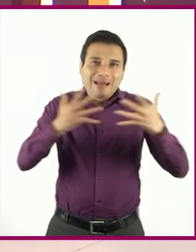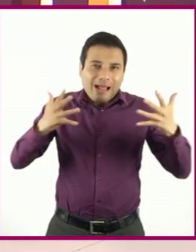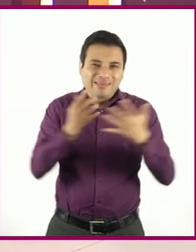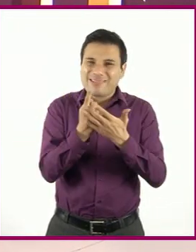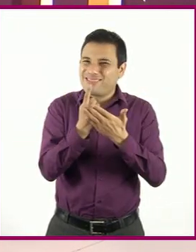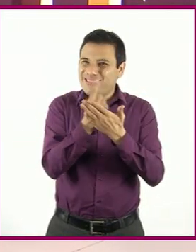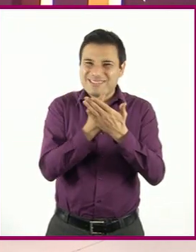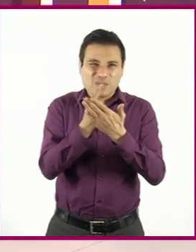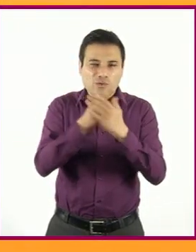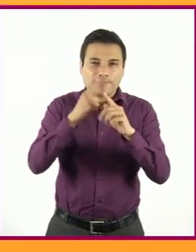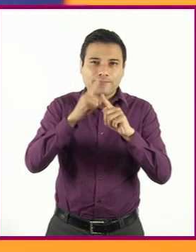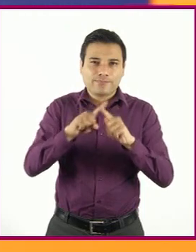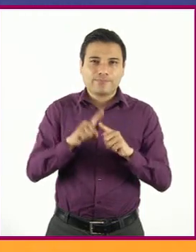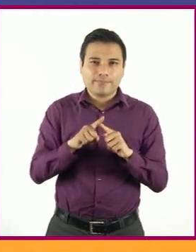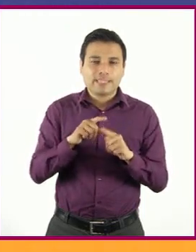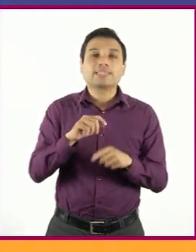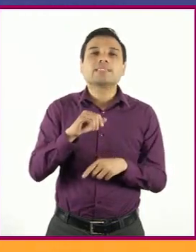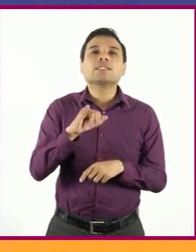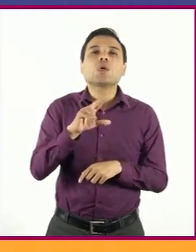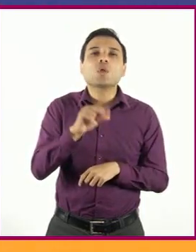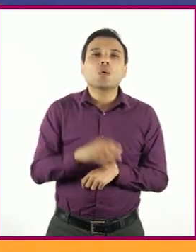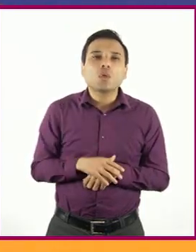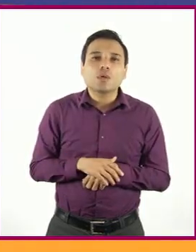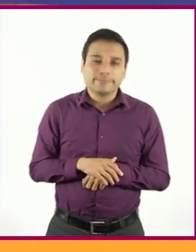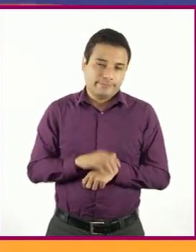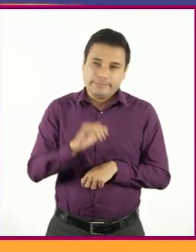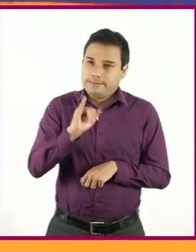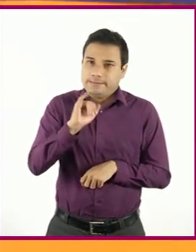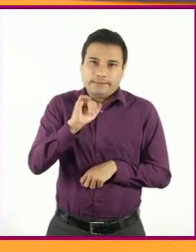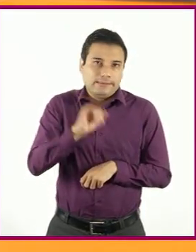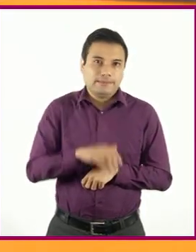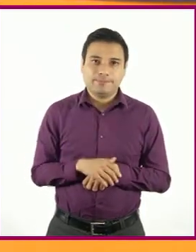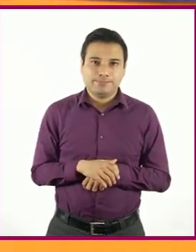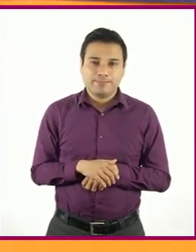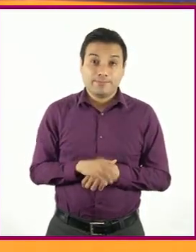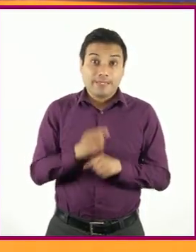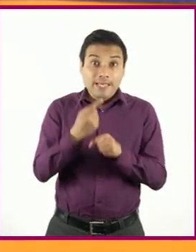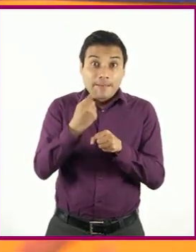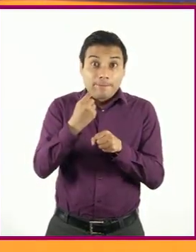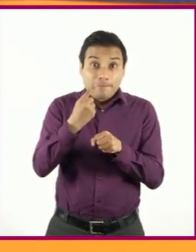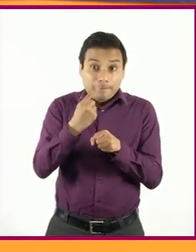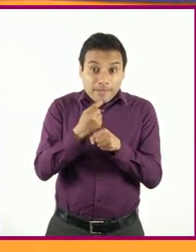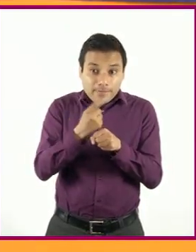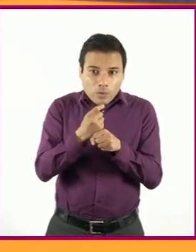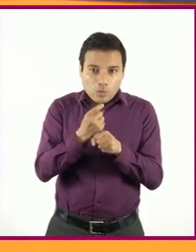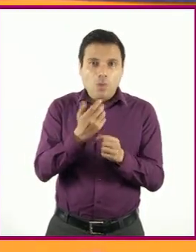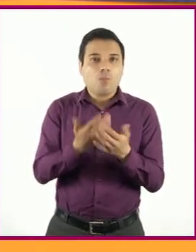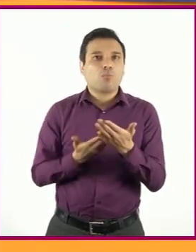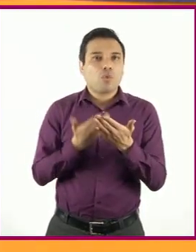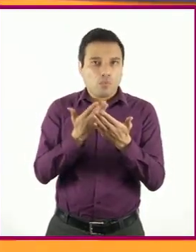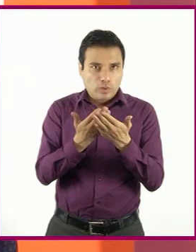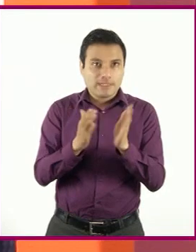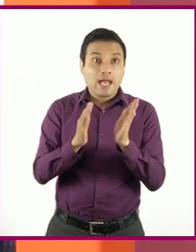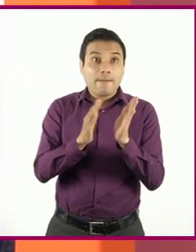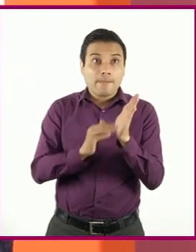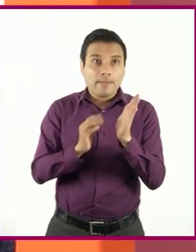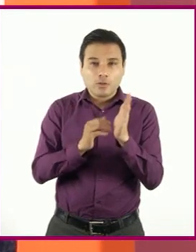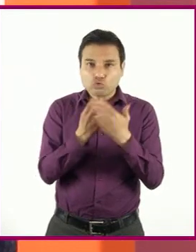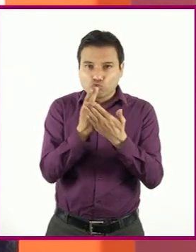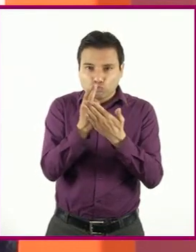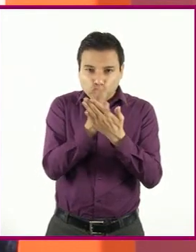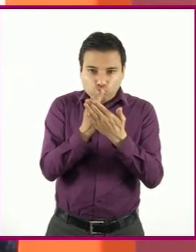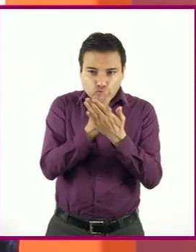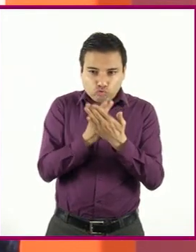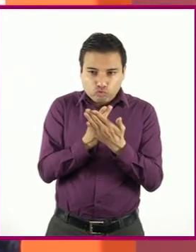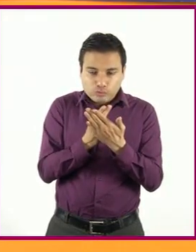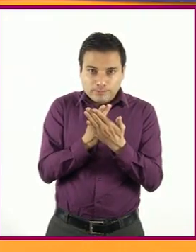Teresa? Por supuesto, Roberto. Tuvimos que realizar primero diversas propuestas sobre papel y así ver cuál era